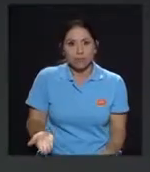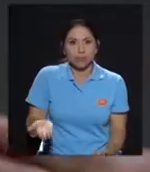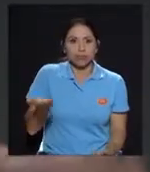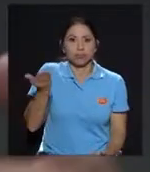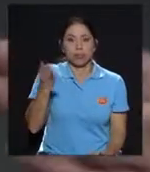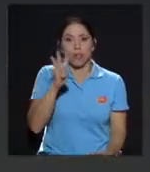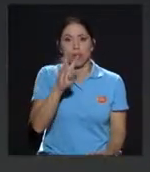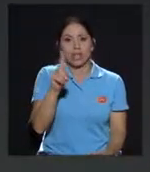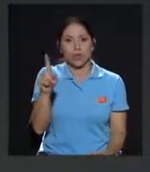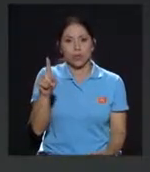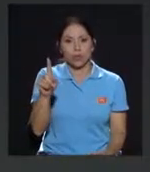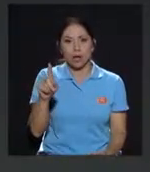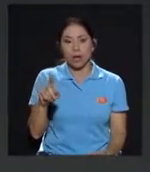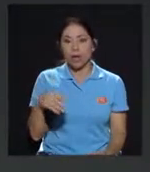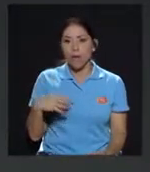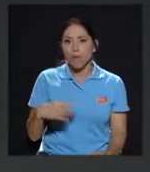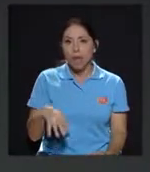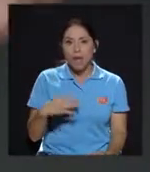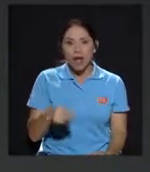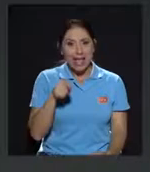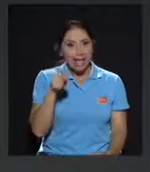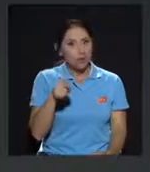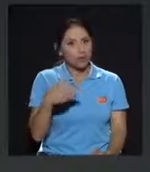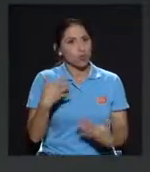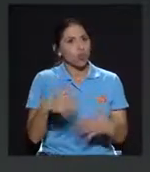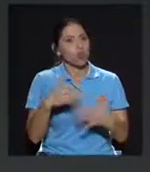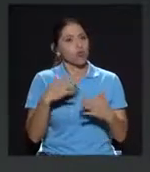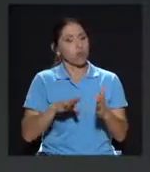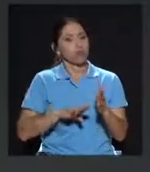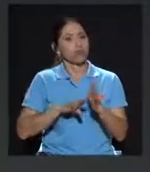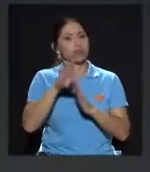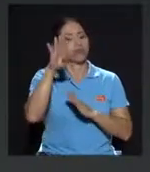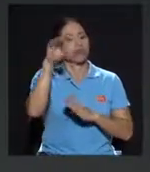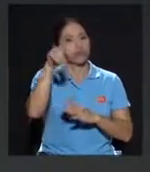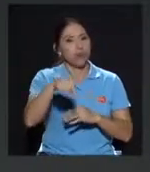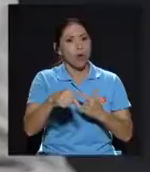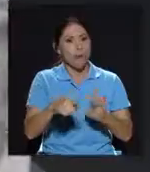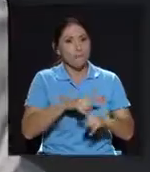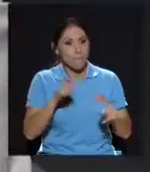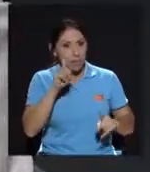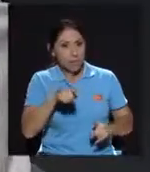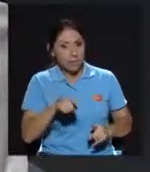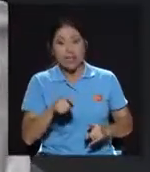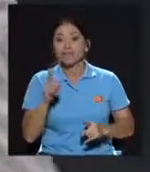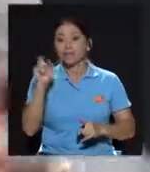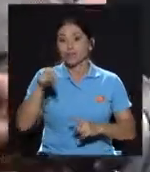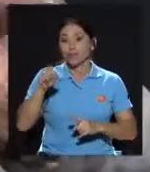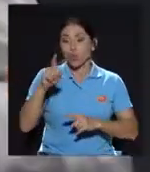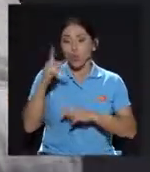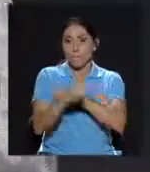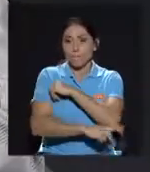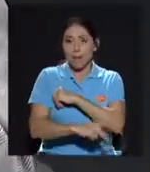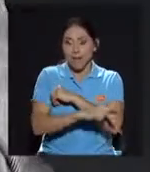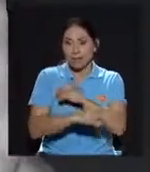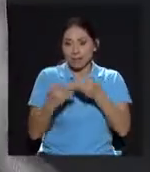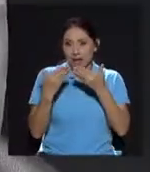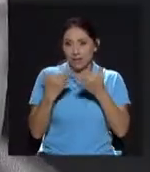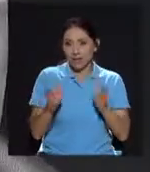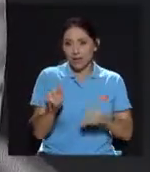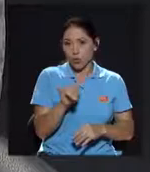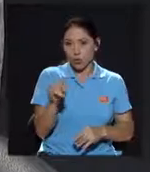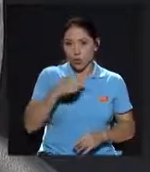eso es un enorme un enorme salto pero es lo que tiene que ser bueno es lo que tiene que ser porque un país abierto como nosotros verdad donde hemos además